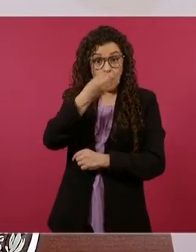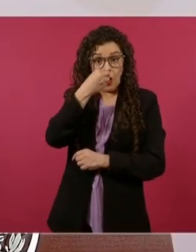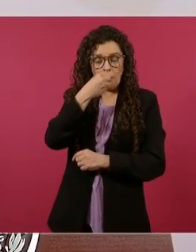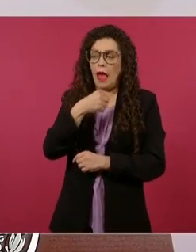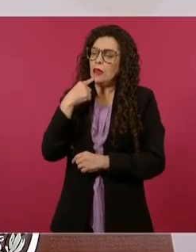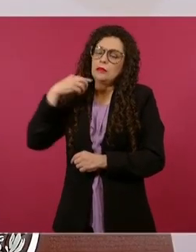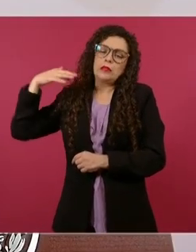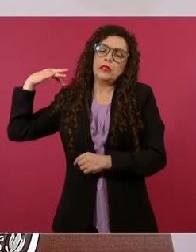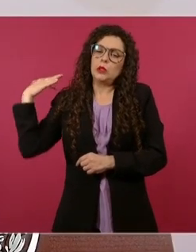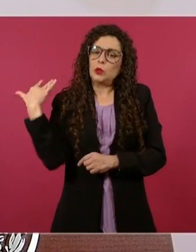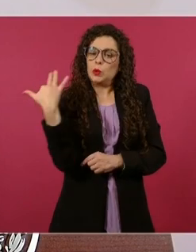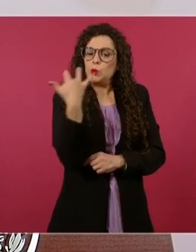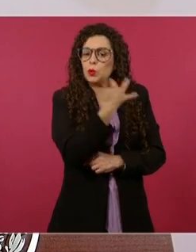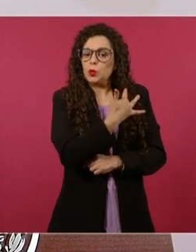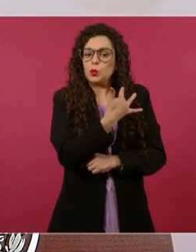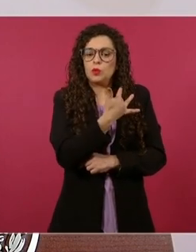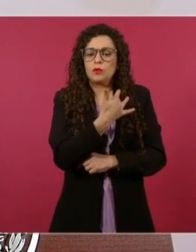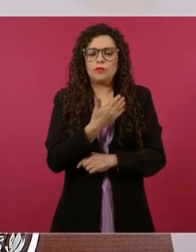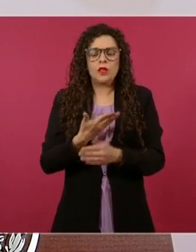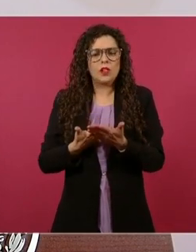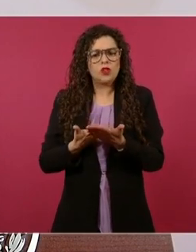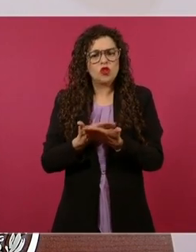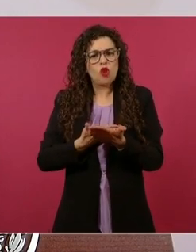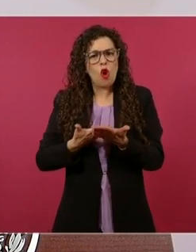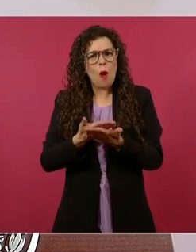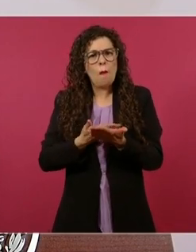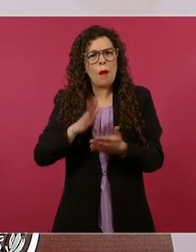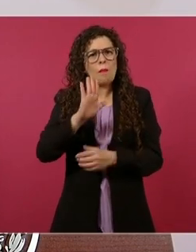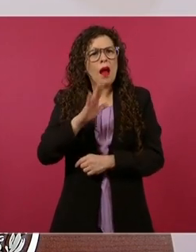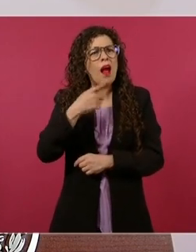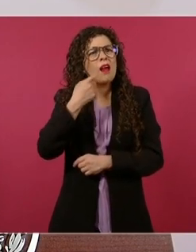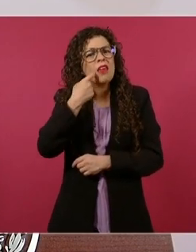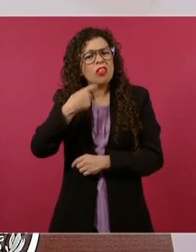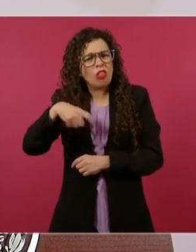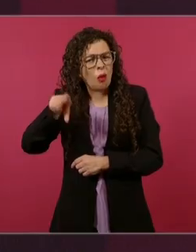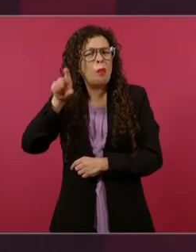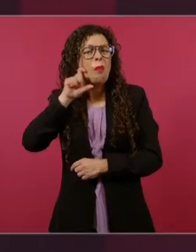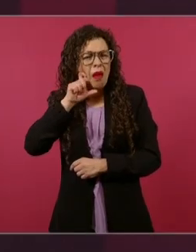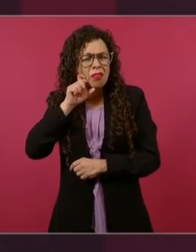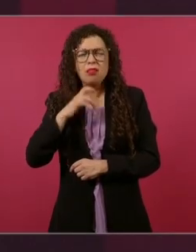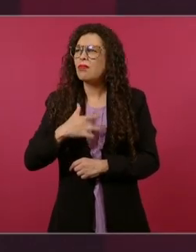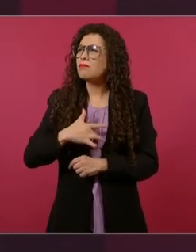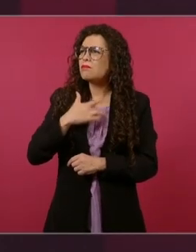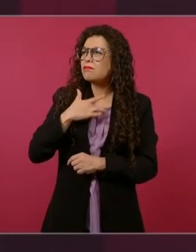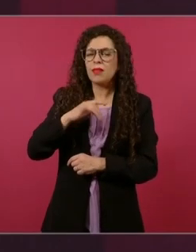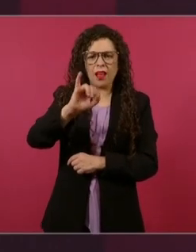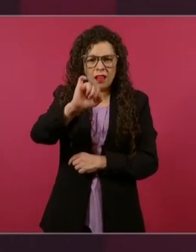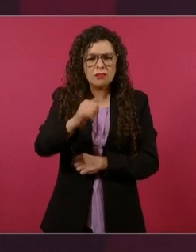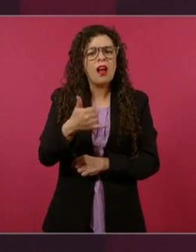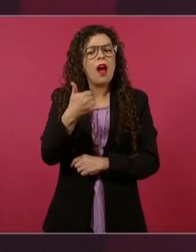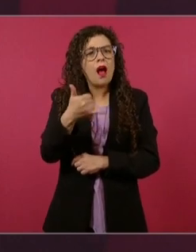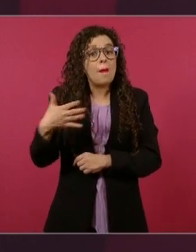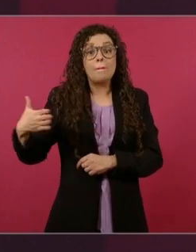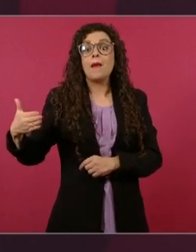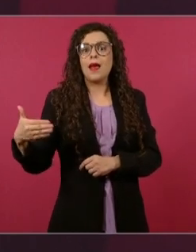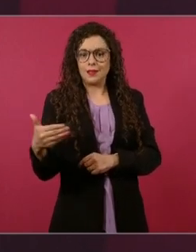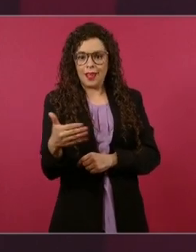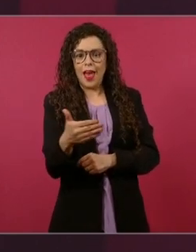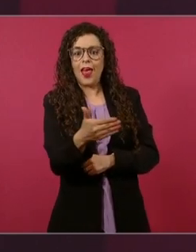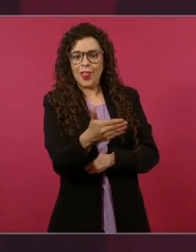Una sopa de jitomate, creo que era. Y sí, de jitomate y pescado.